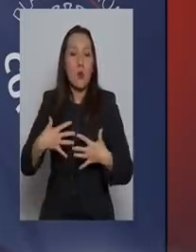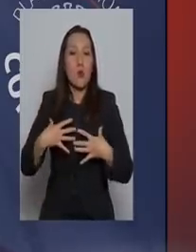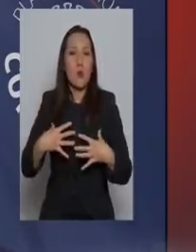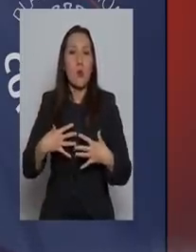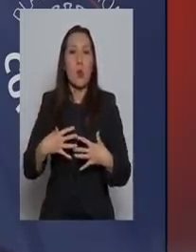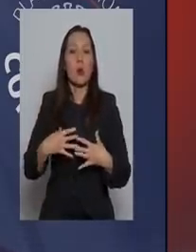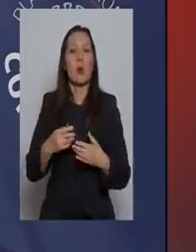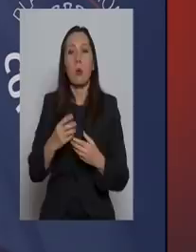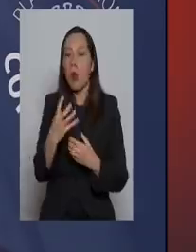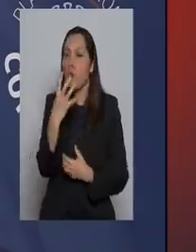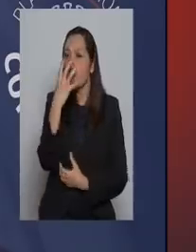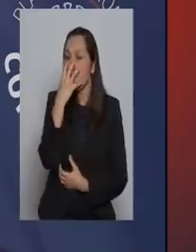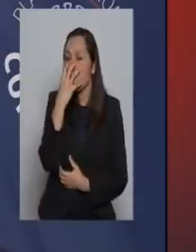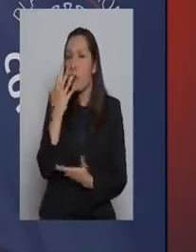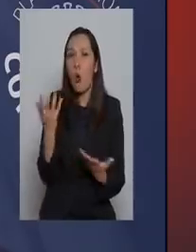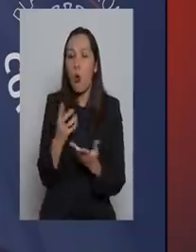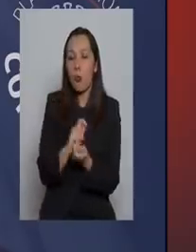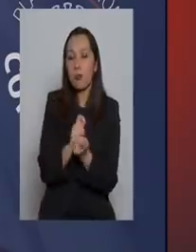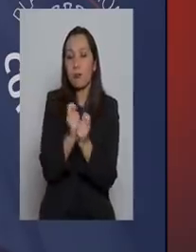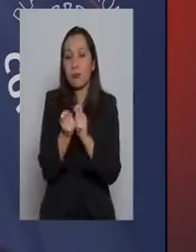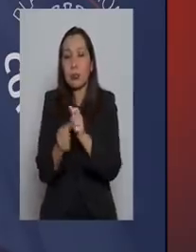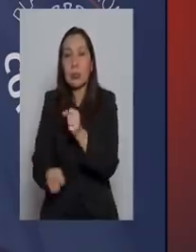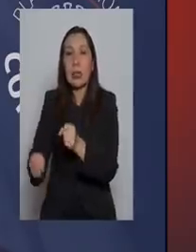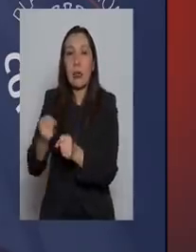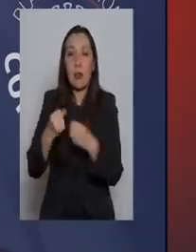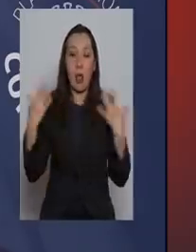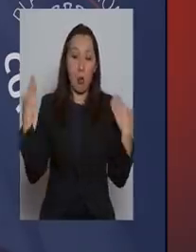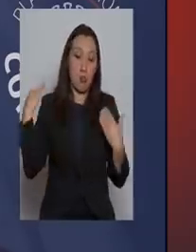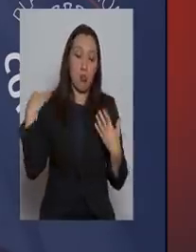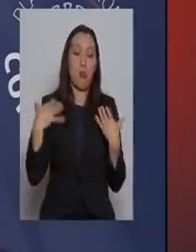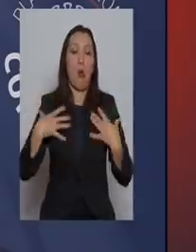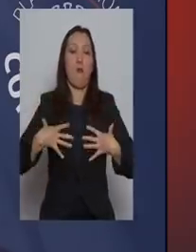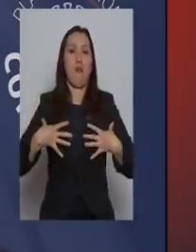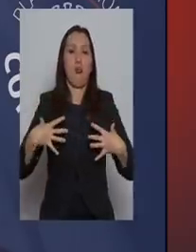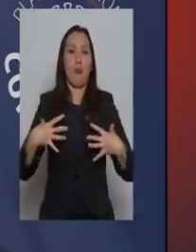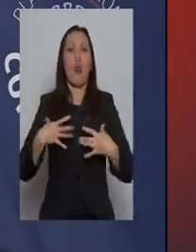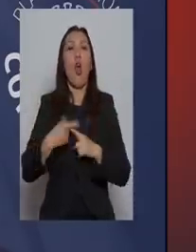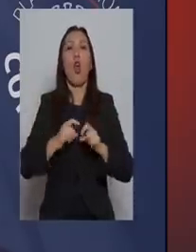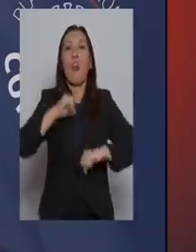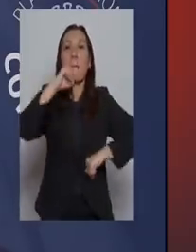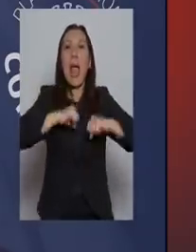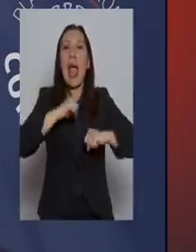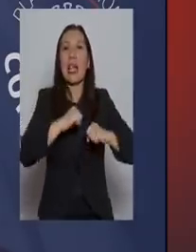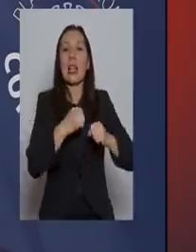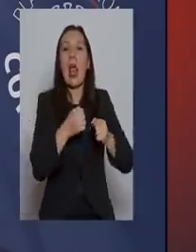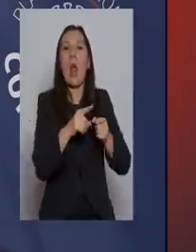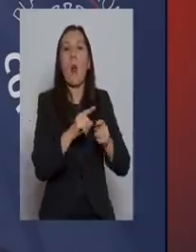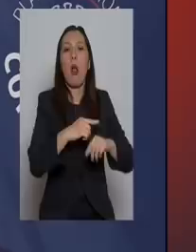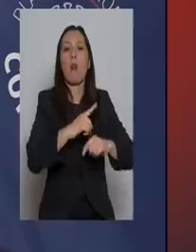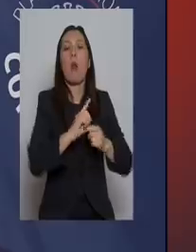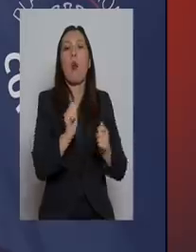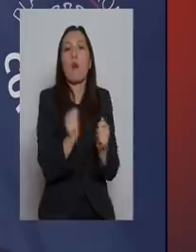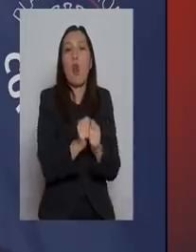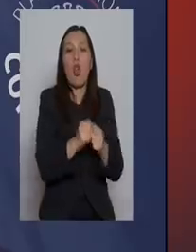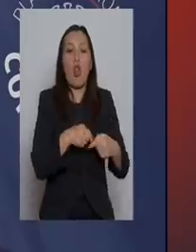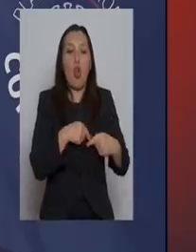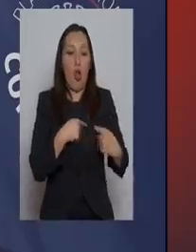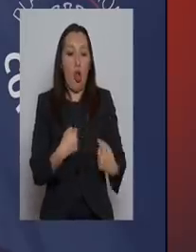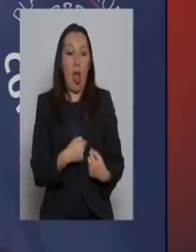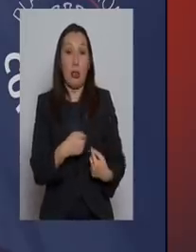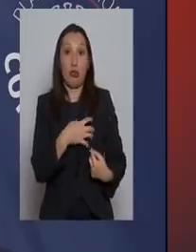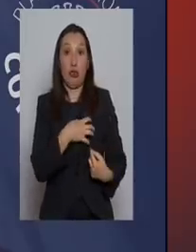de oxigenación que hacen los pulmones por una máquina artificial que es una mezcla de